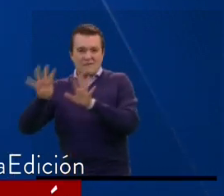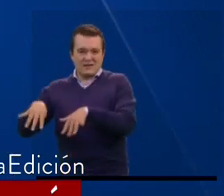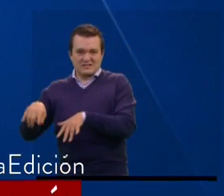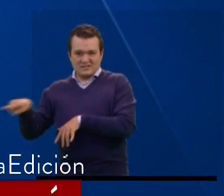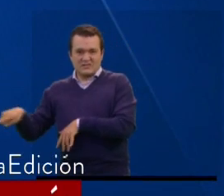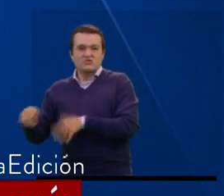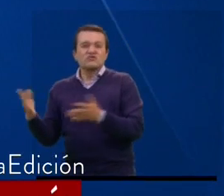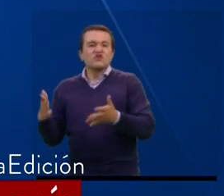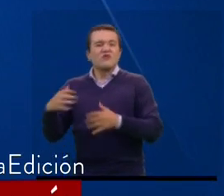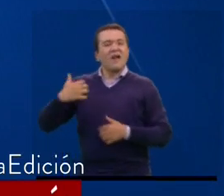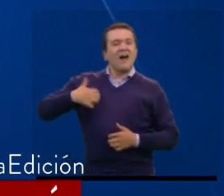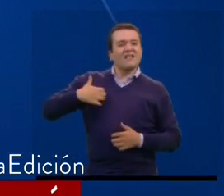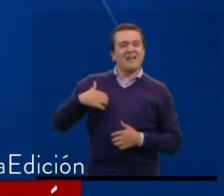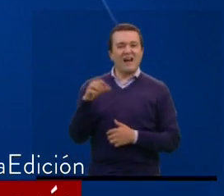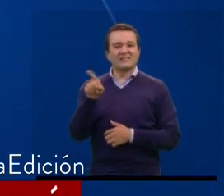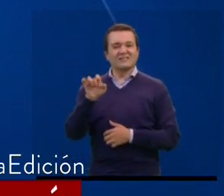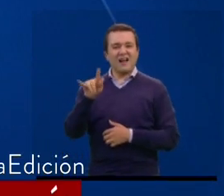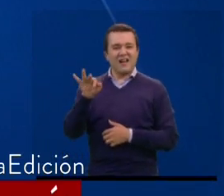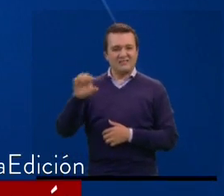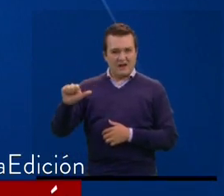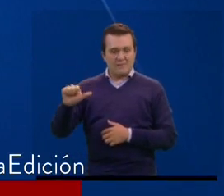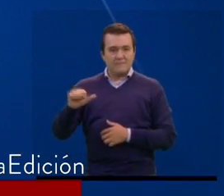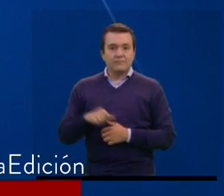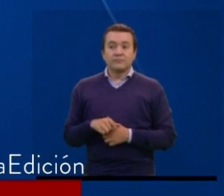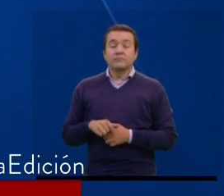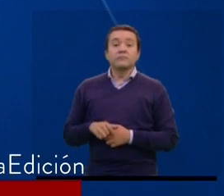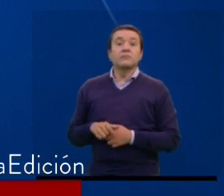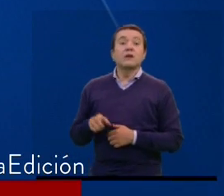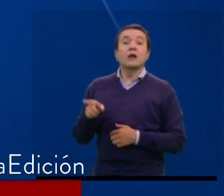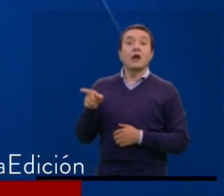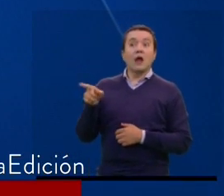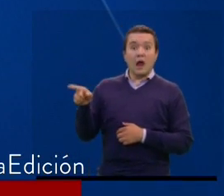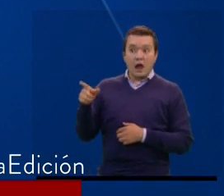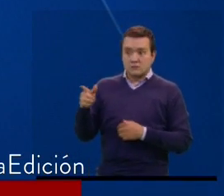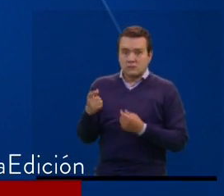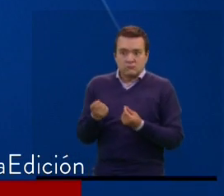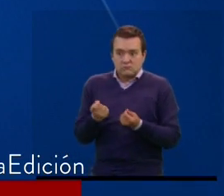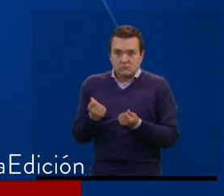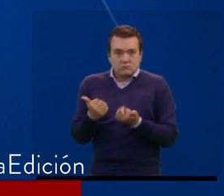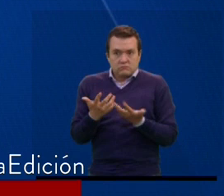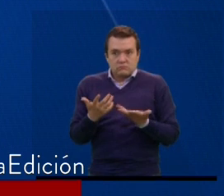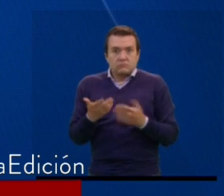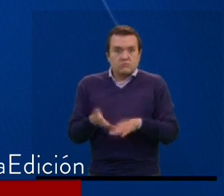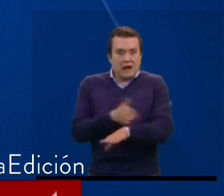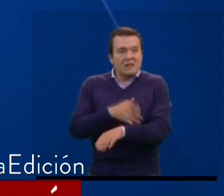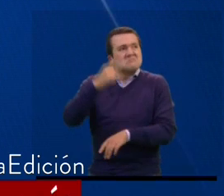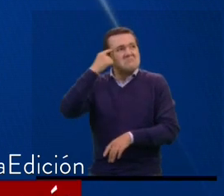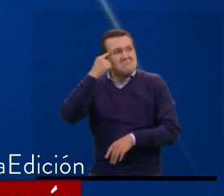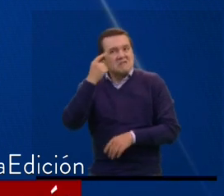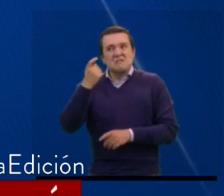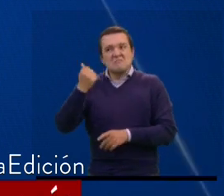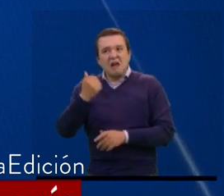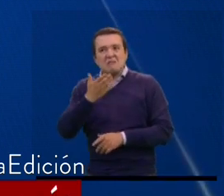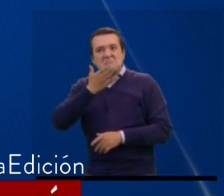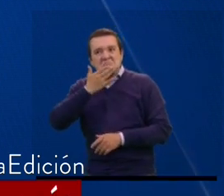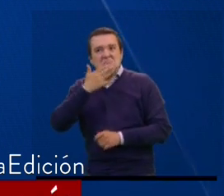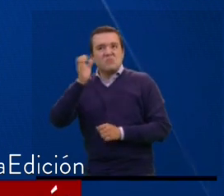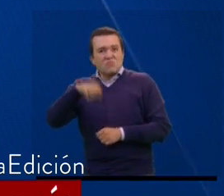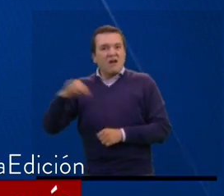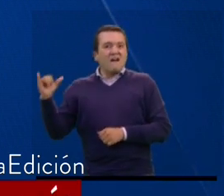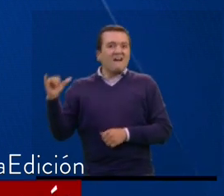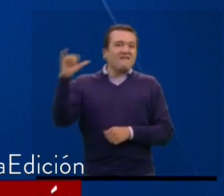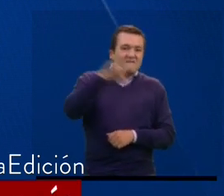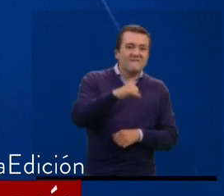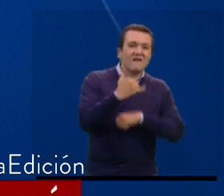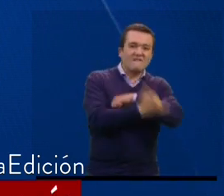Argentina. Al quedar atrapados por la pandemia, ese dinero que íbamos a utilizar en nuestro viaje, tuvimos que usarlo